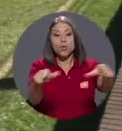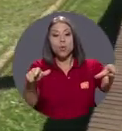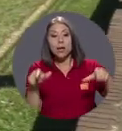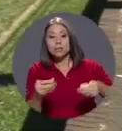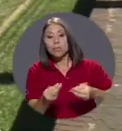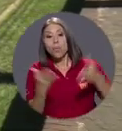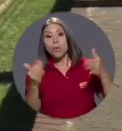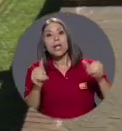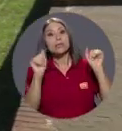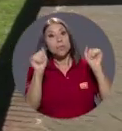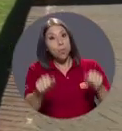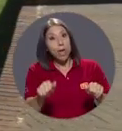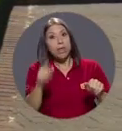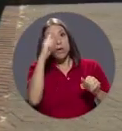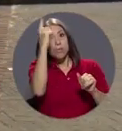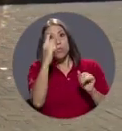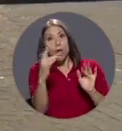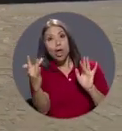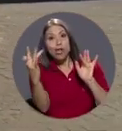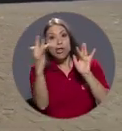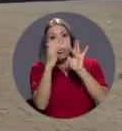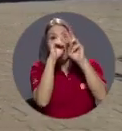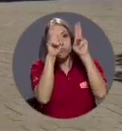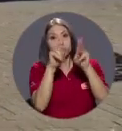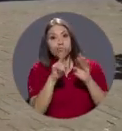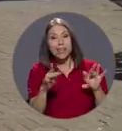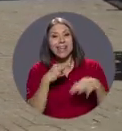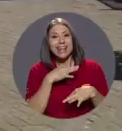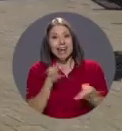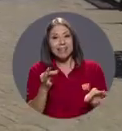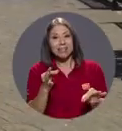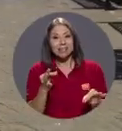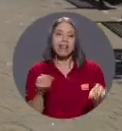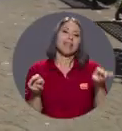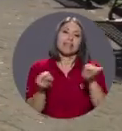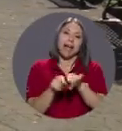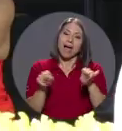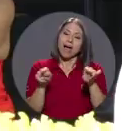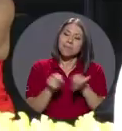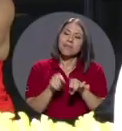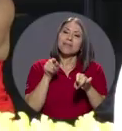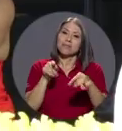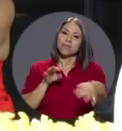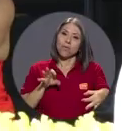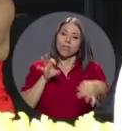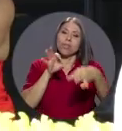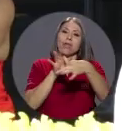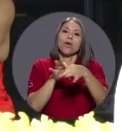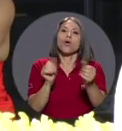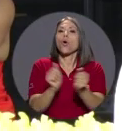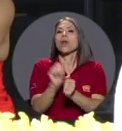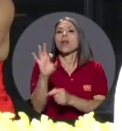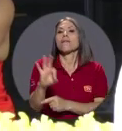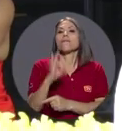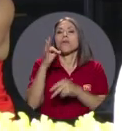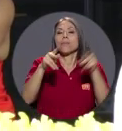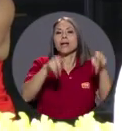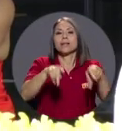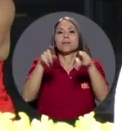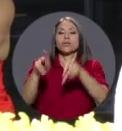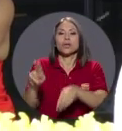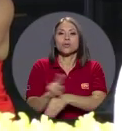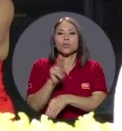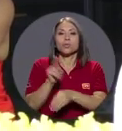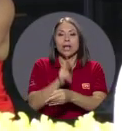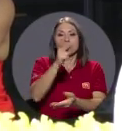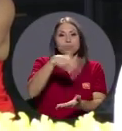públicos conectividad gratis, sino tiene que ver con la forma en que las personas usan los parques, se